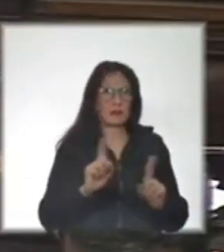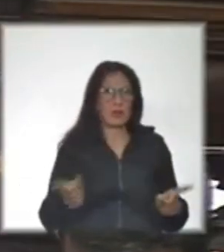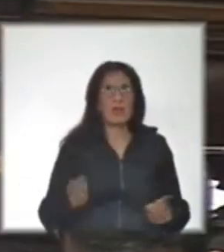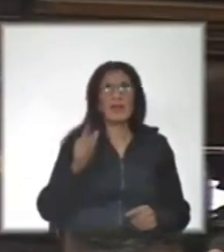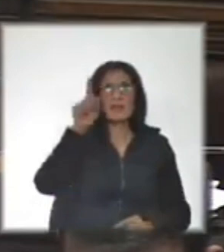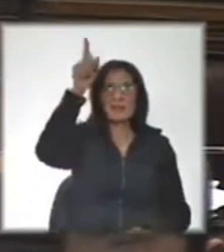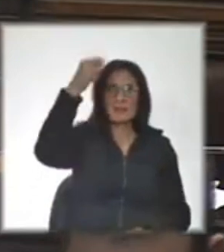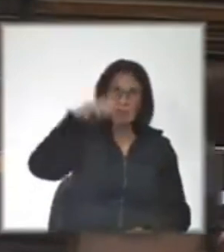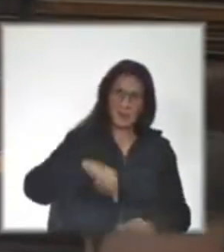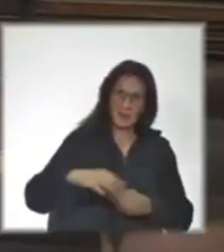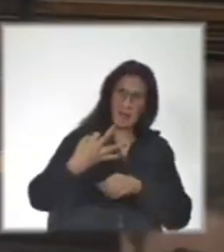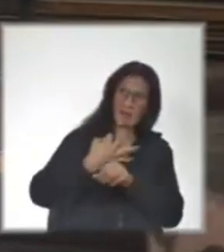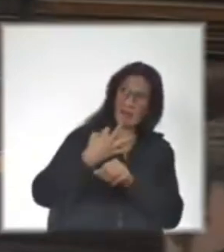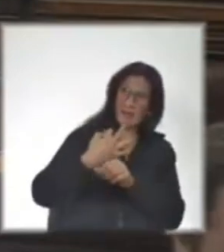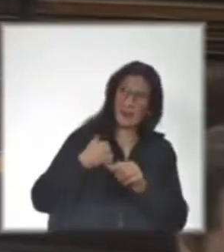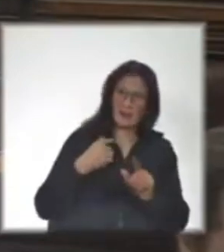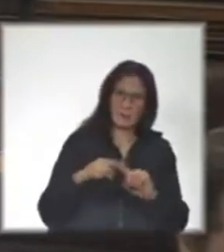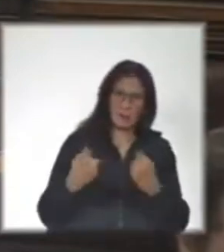dar clases a nosotros.